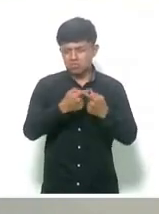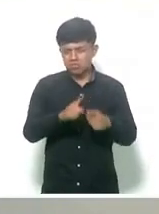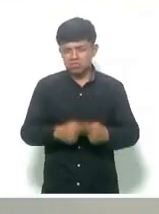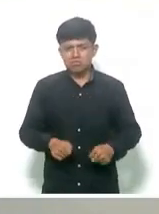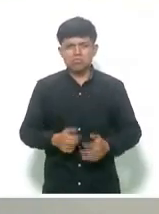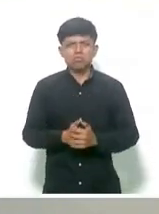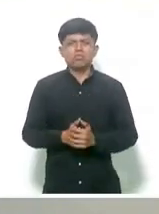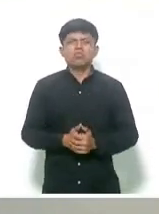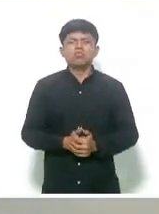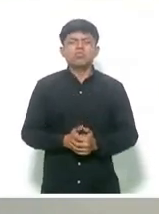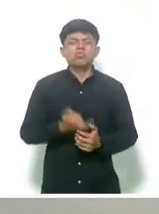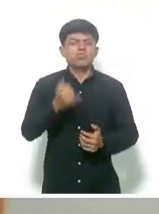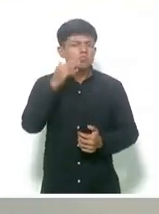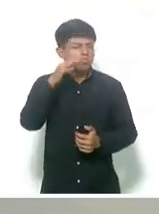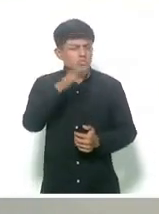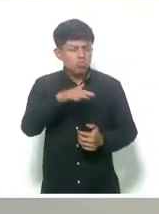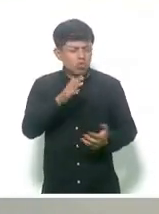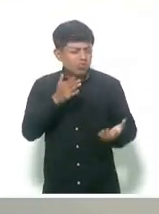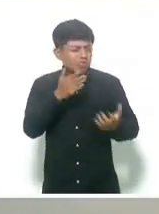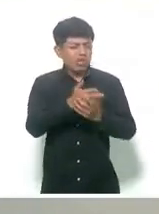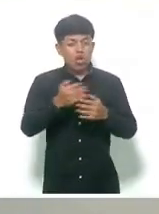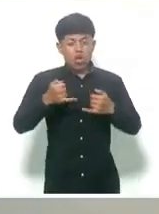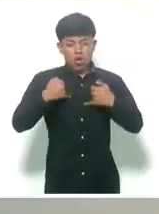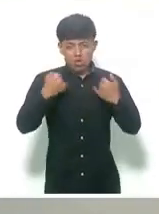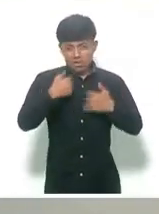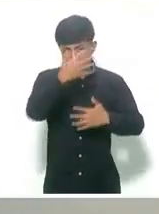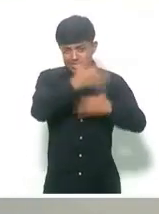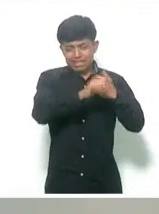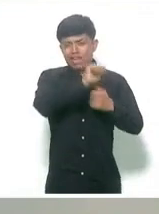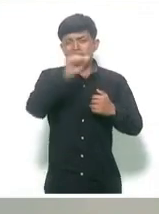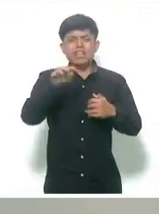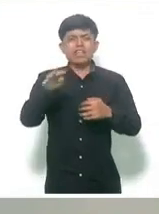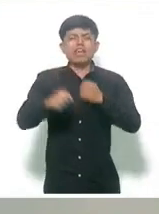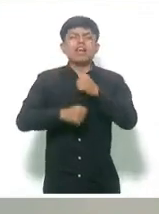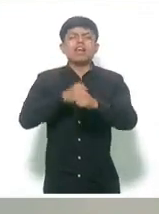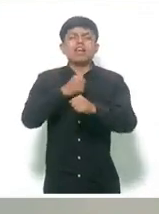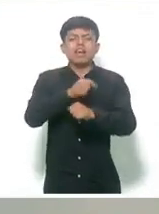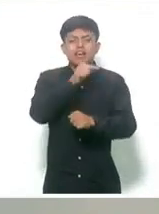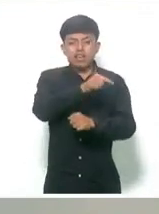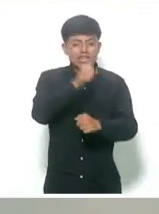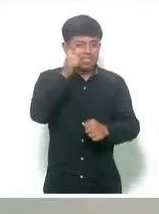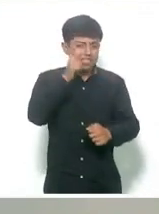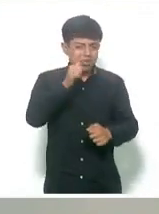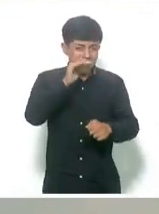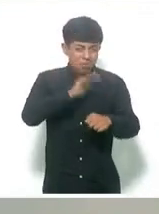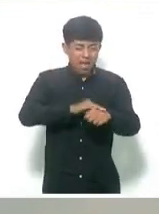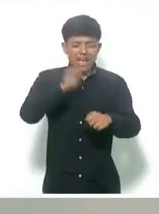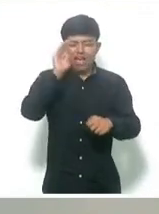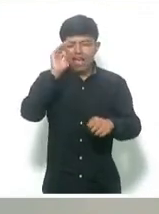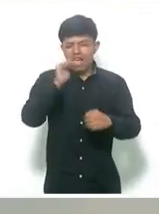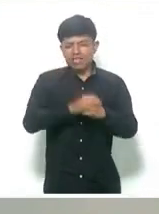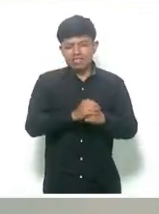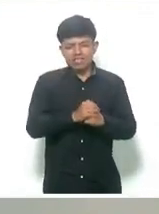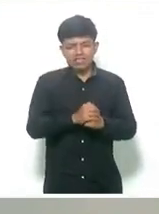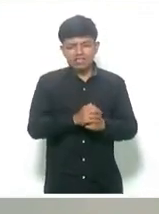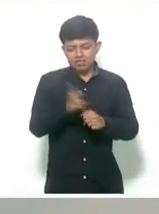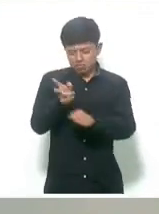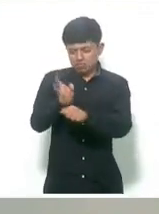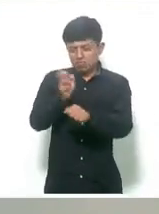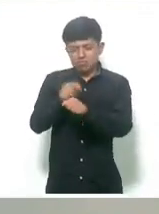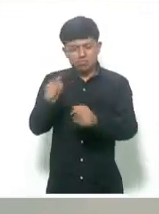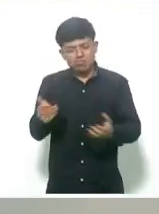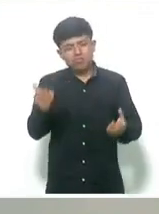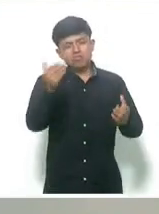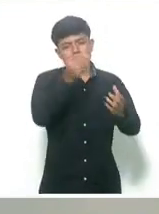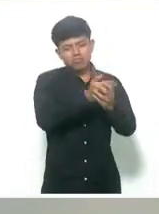están buscando es justamente estos jóvenes entre 15 y 19 años que son la inmensa mayoría de los cuales forman o van a formar